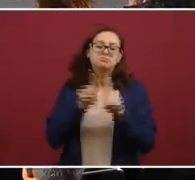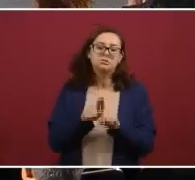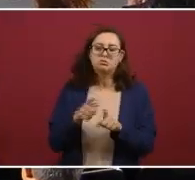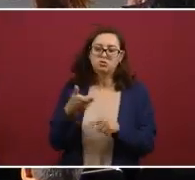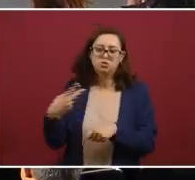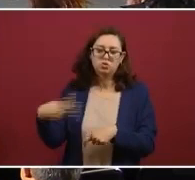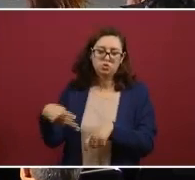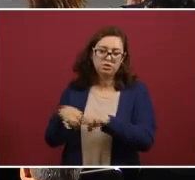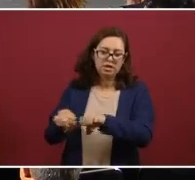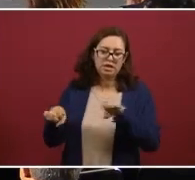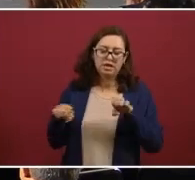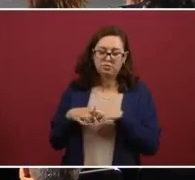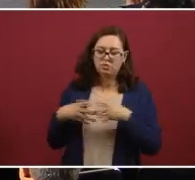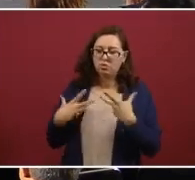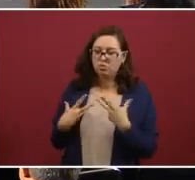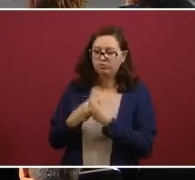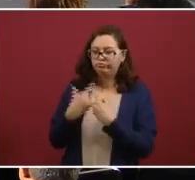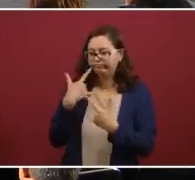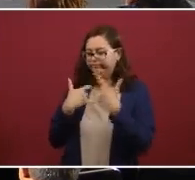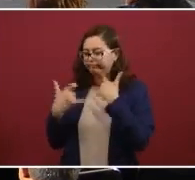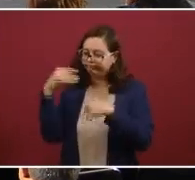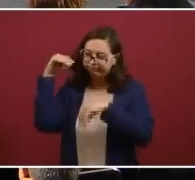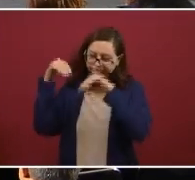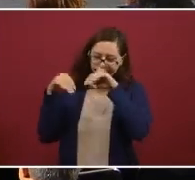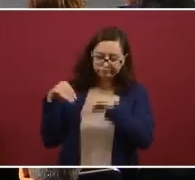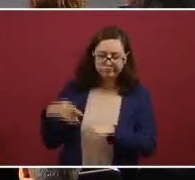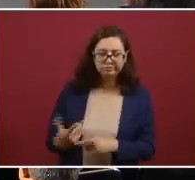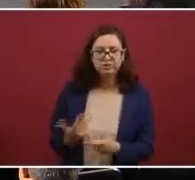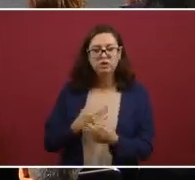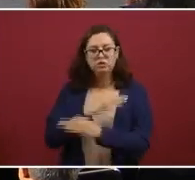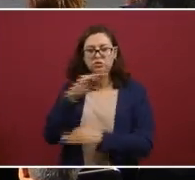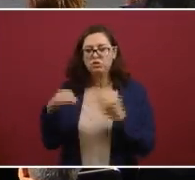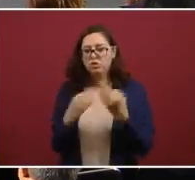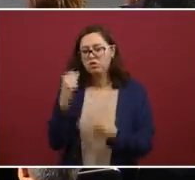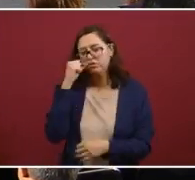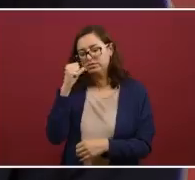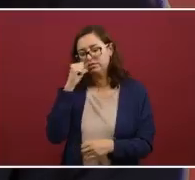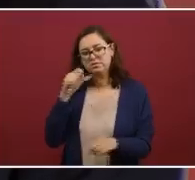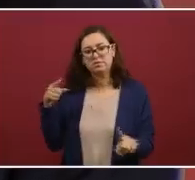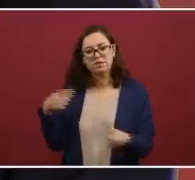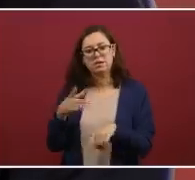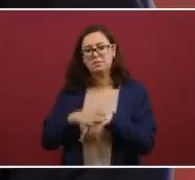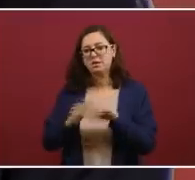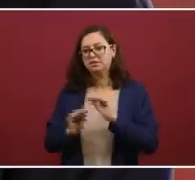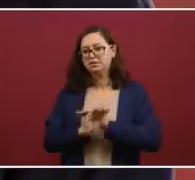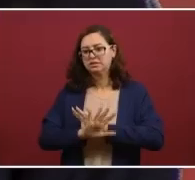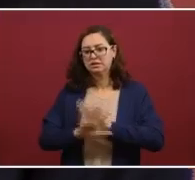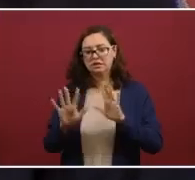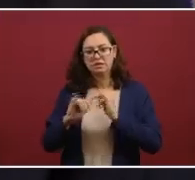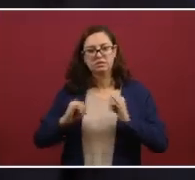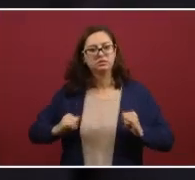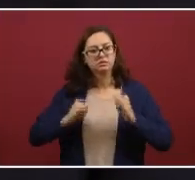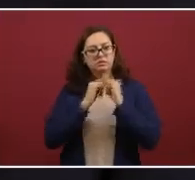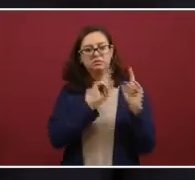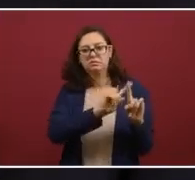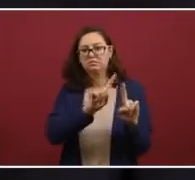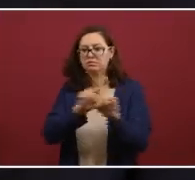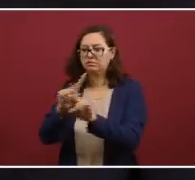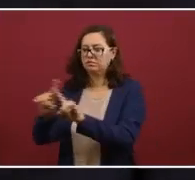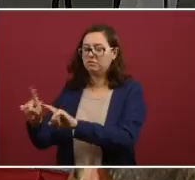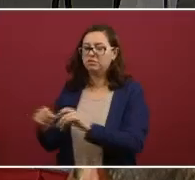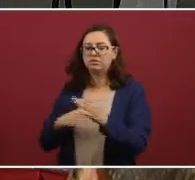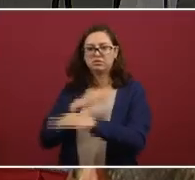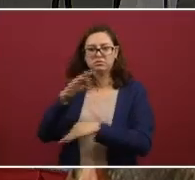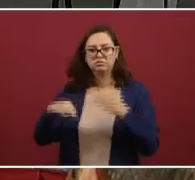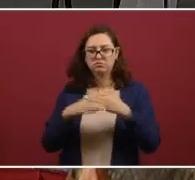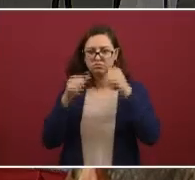que encabezan este gran esfuerzo. En todo momento fue claro el compromiso de todas las dependencias federales participantes y